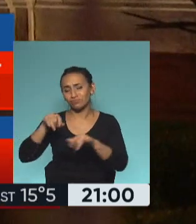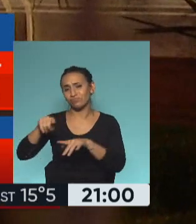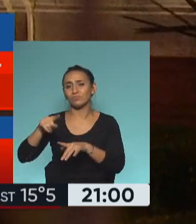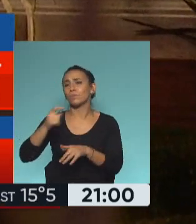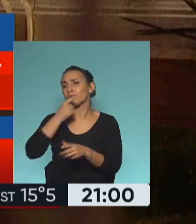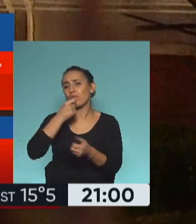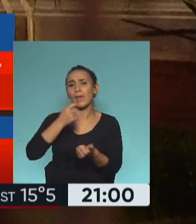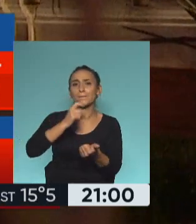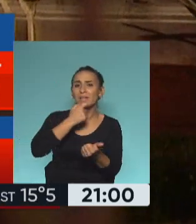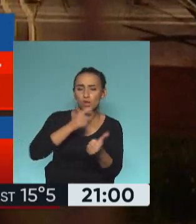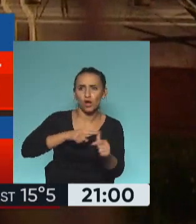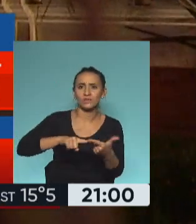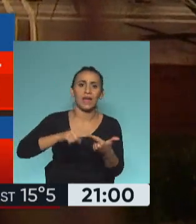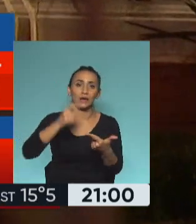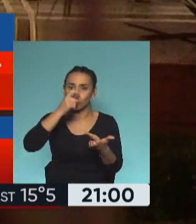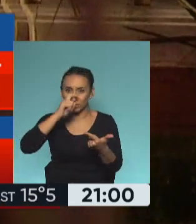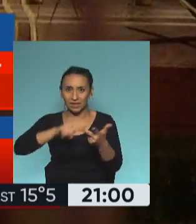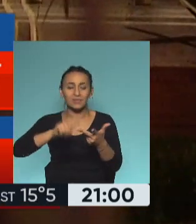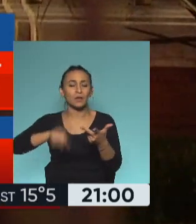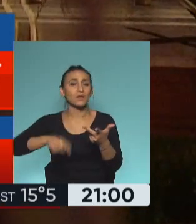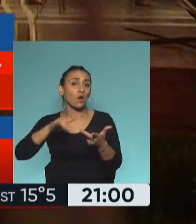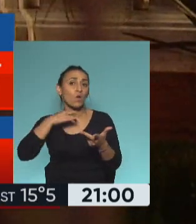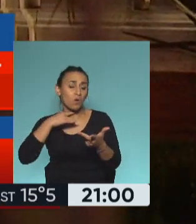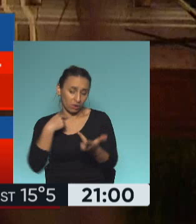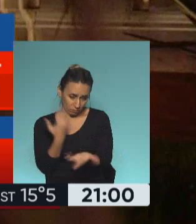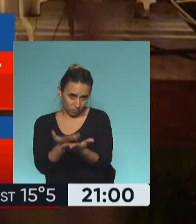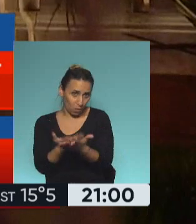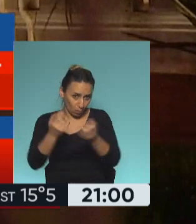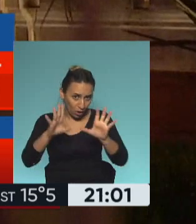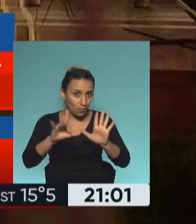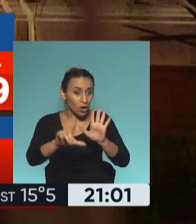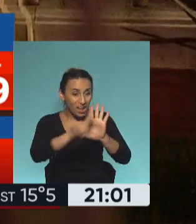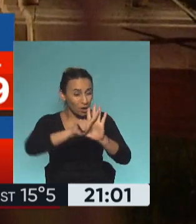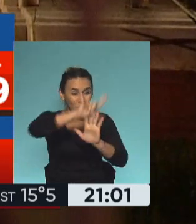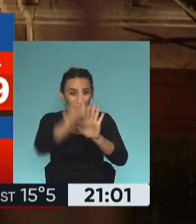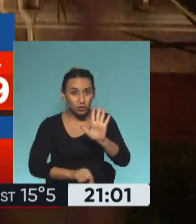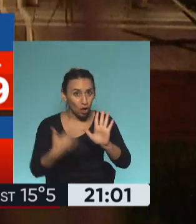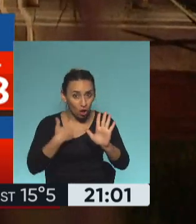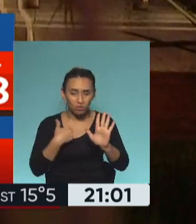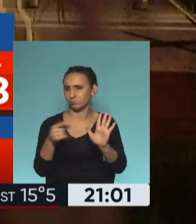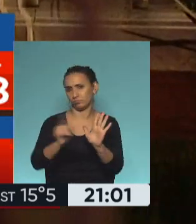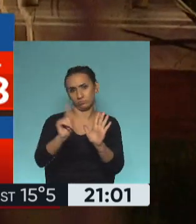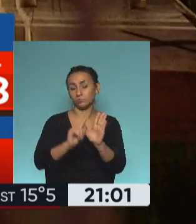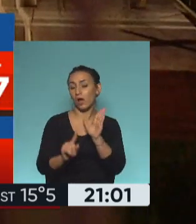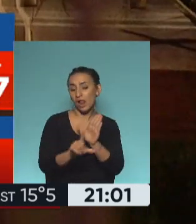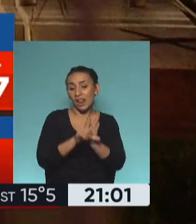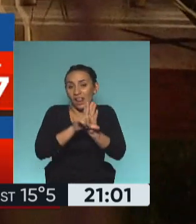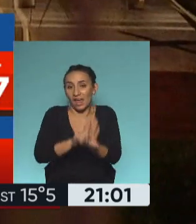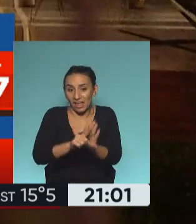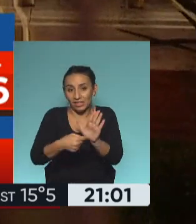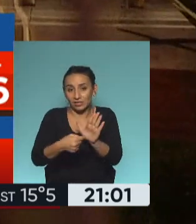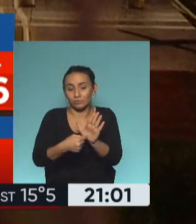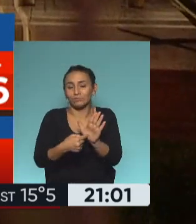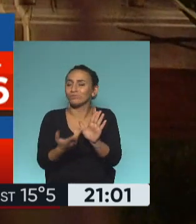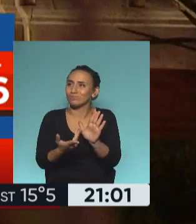de Corrientes e incluso Gerardo Morales de Jujuy planteaban, bueno, pero que no sea una ley que se aplique en todo el país, que sea una ley de orden,